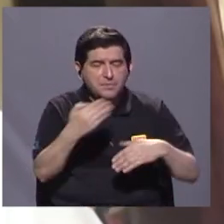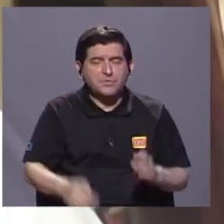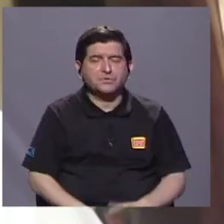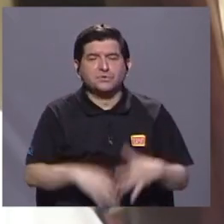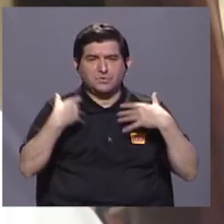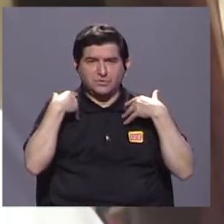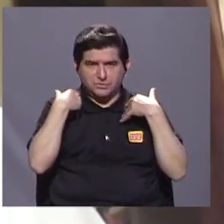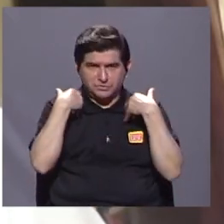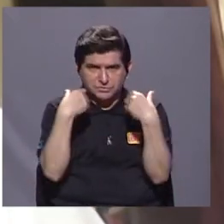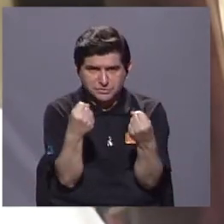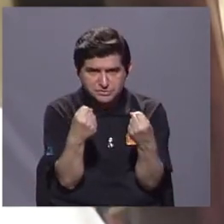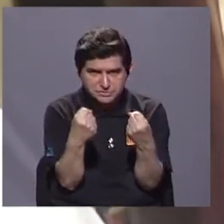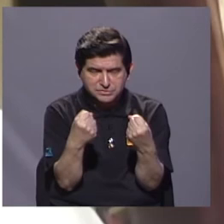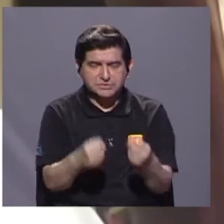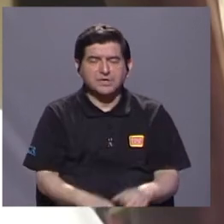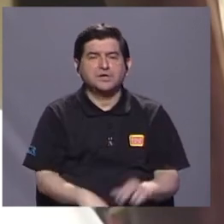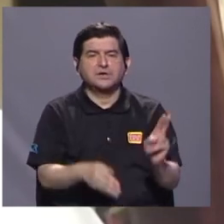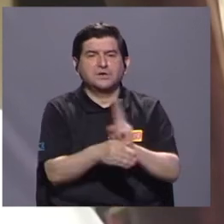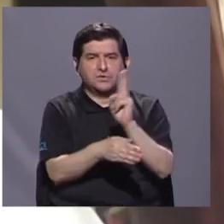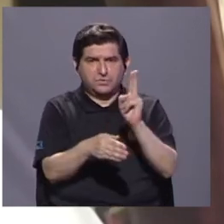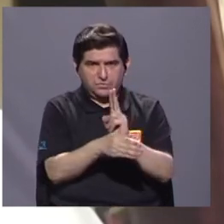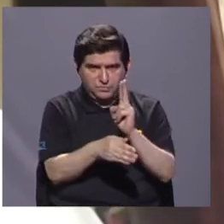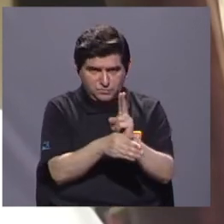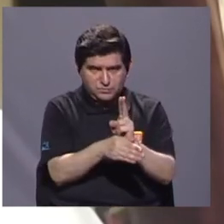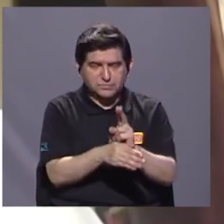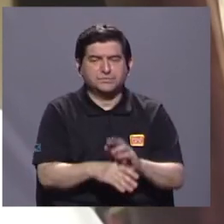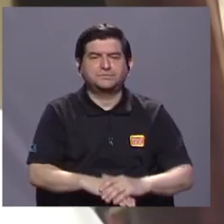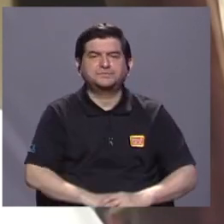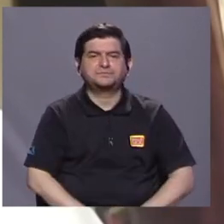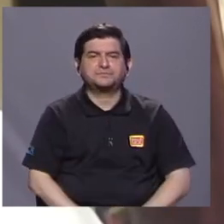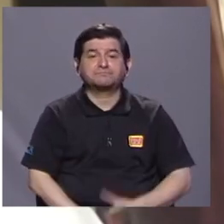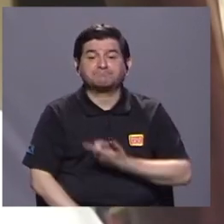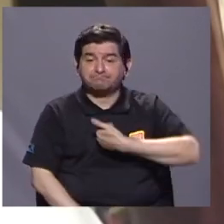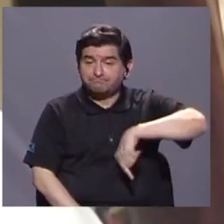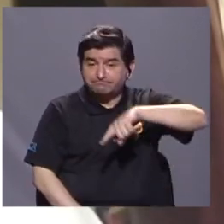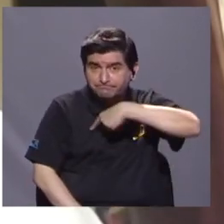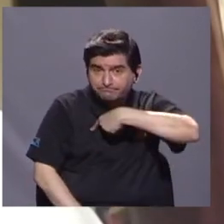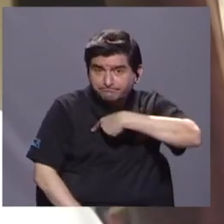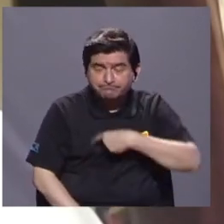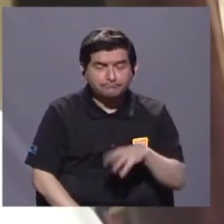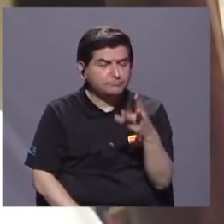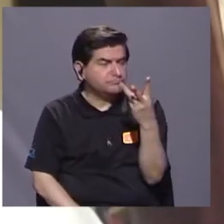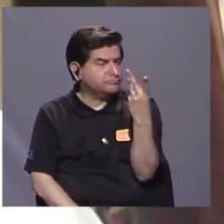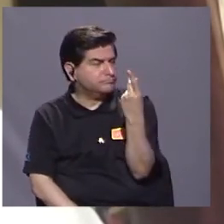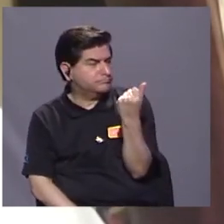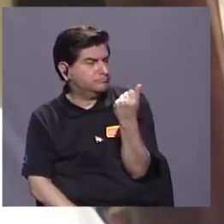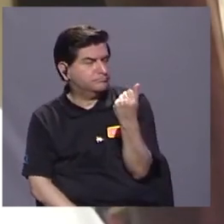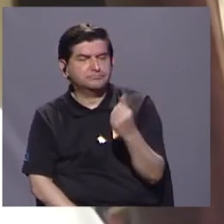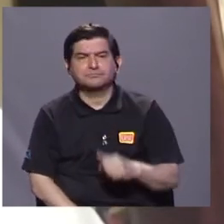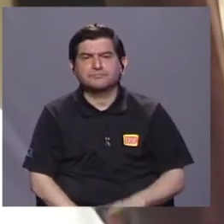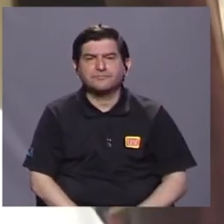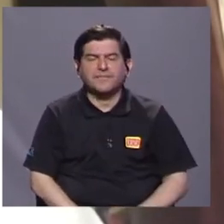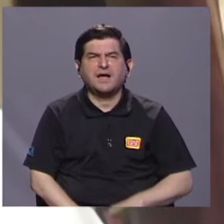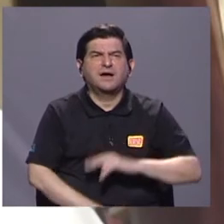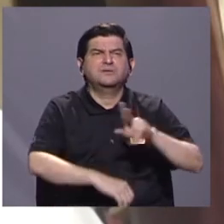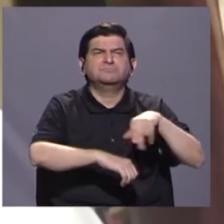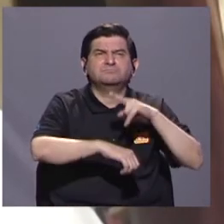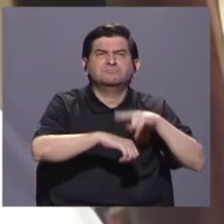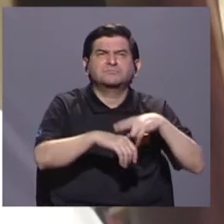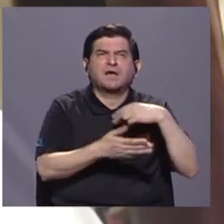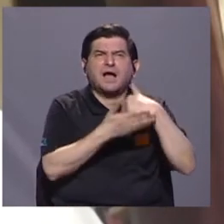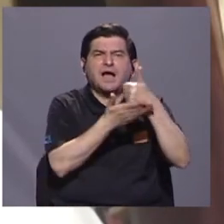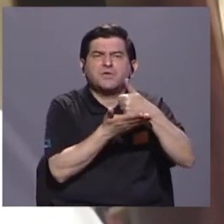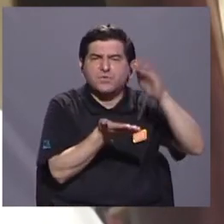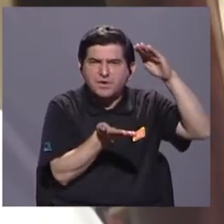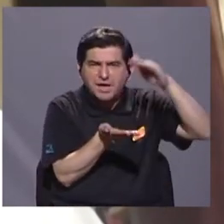sanitarios y el uso de estos protocolos, nosotros logramos cuantificar que en promedio